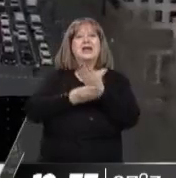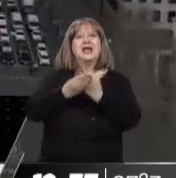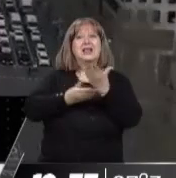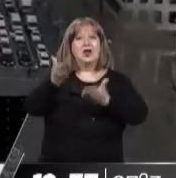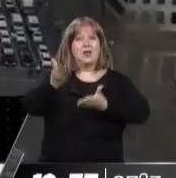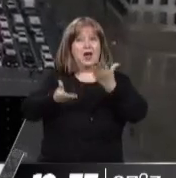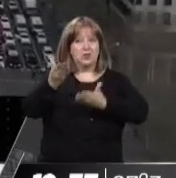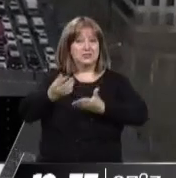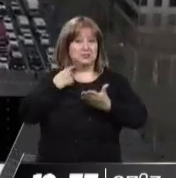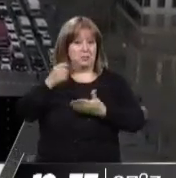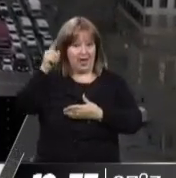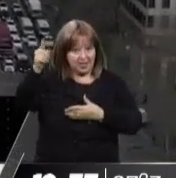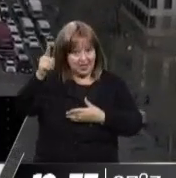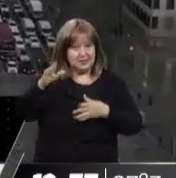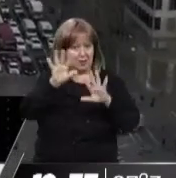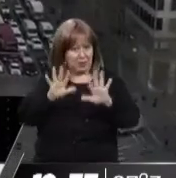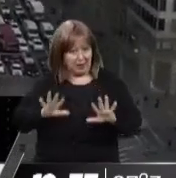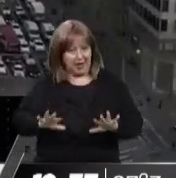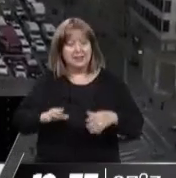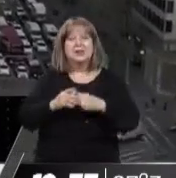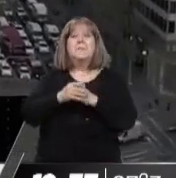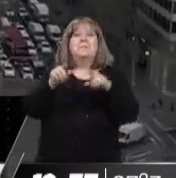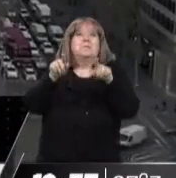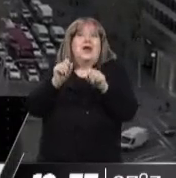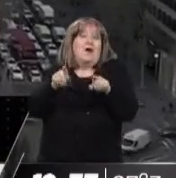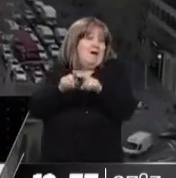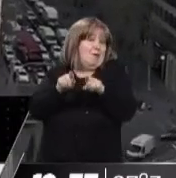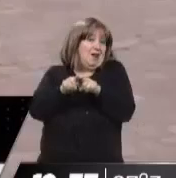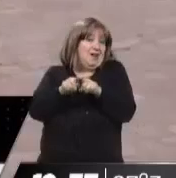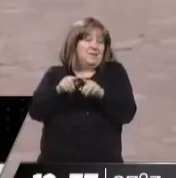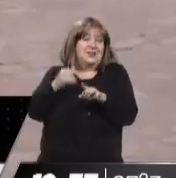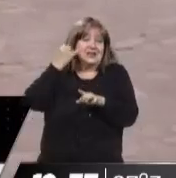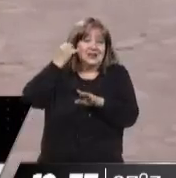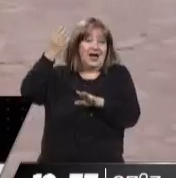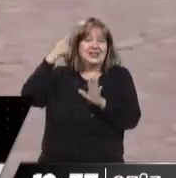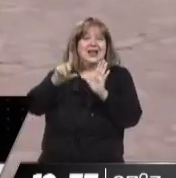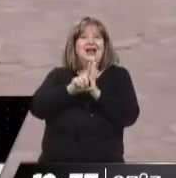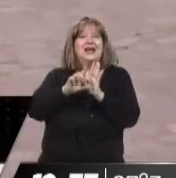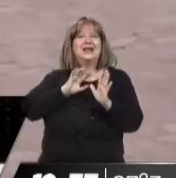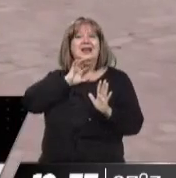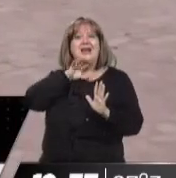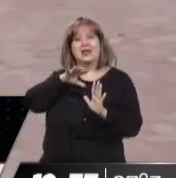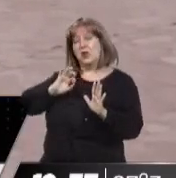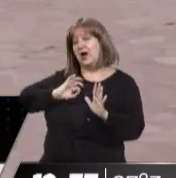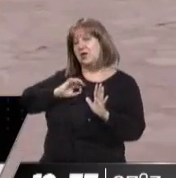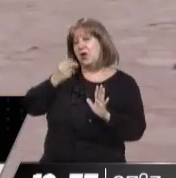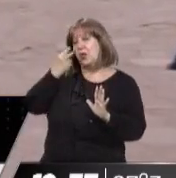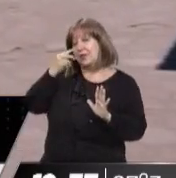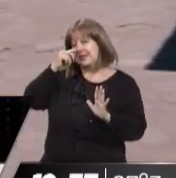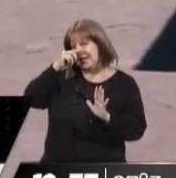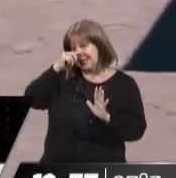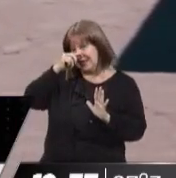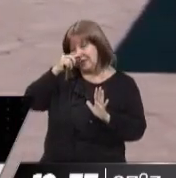en estos momentos. Pero básicamente es muy semejante a lo que ya fue la famosa Ley de Nietos del 2007,